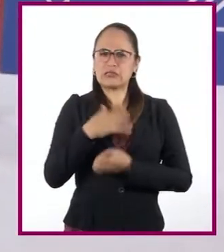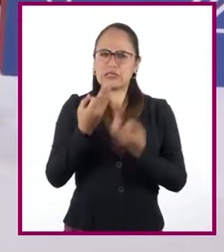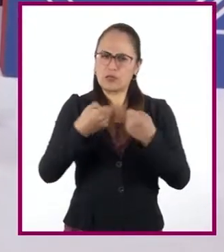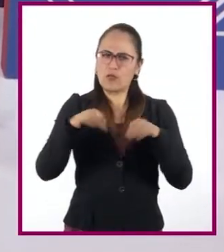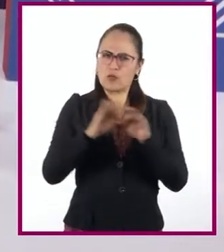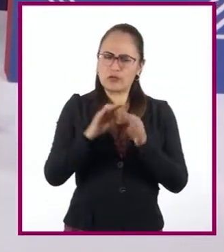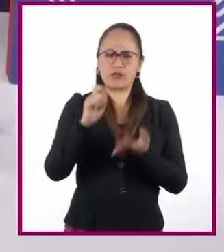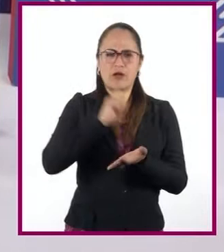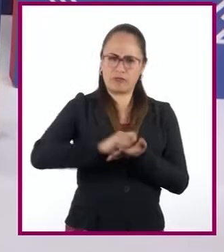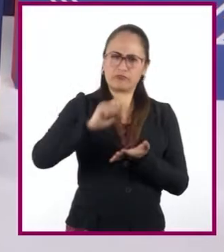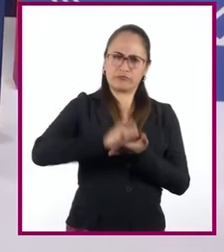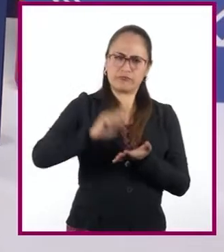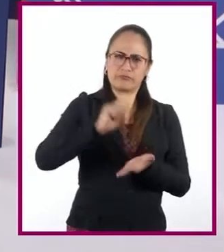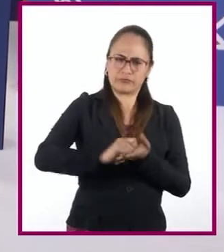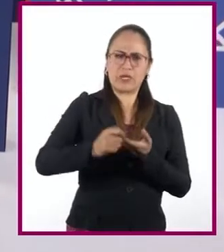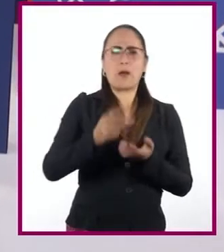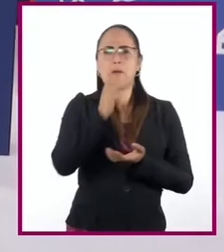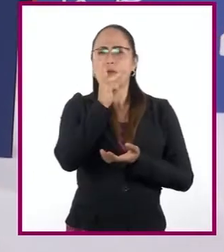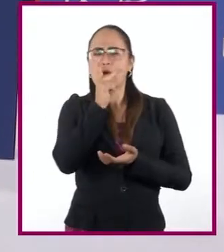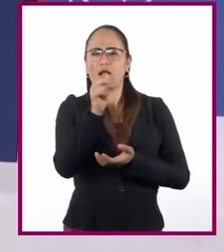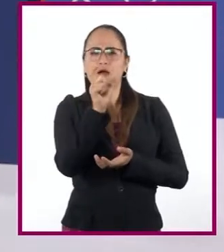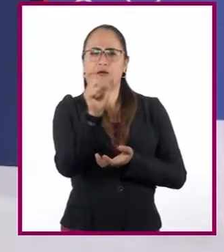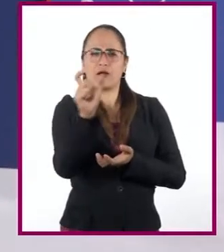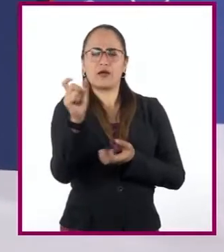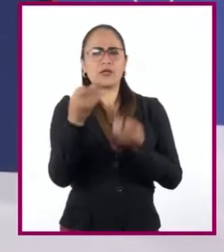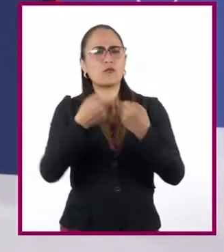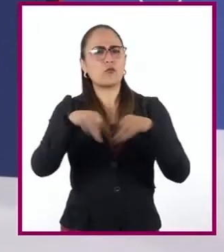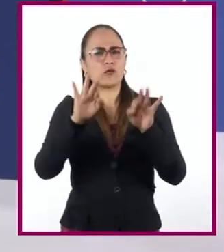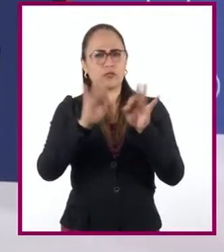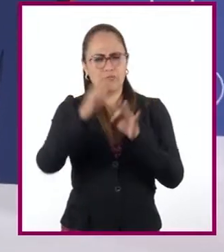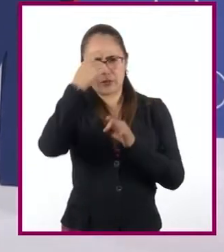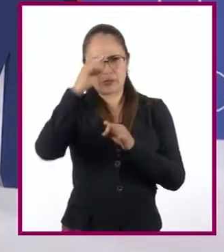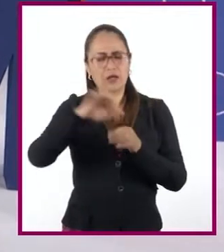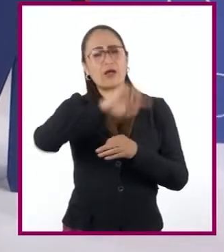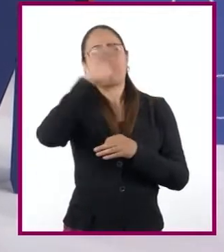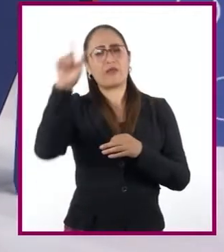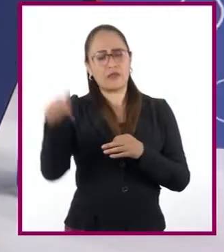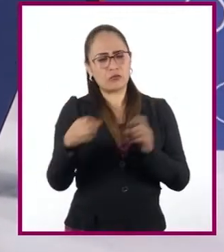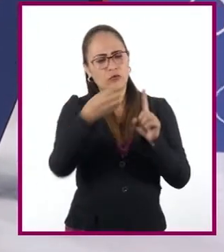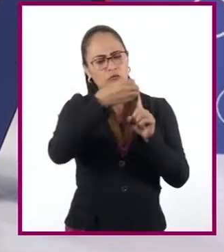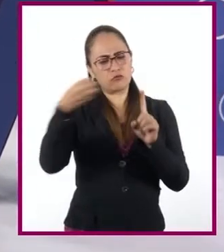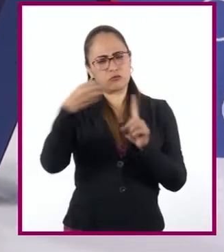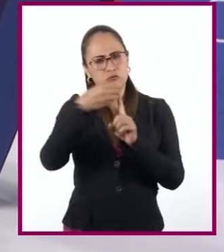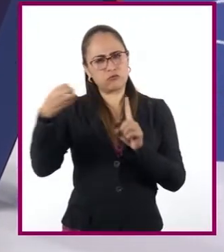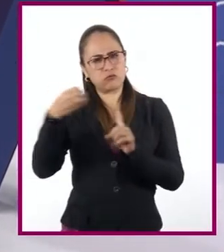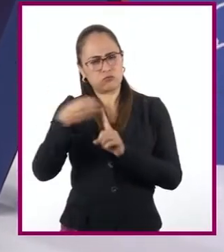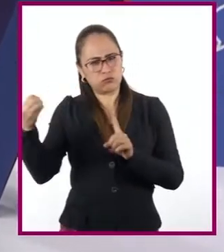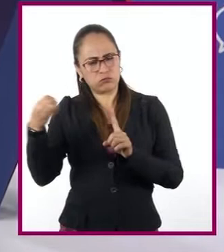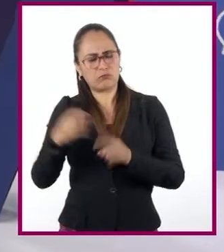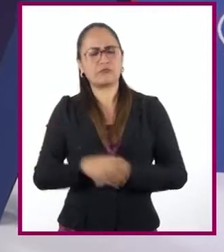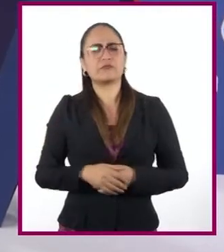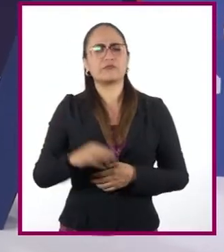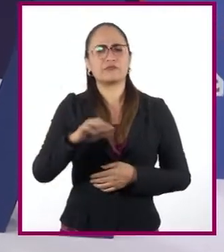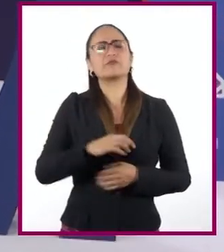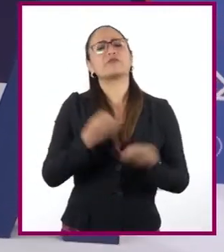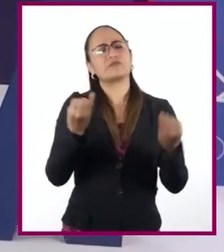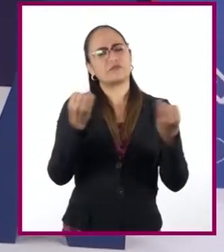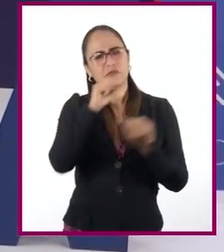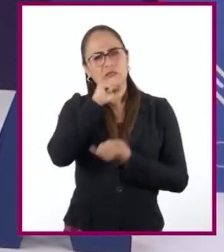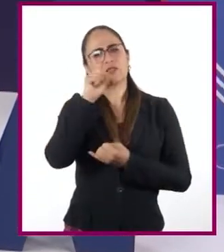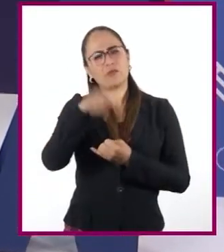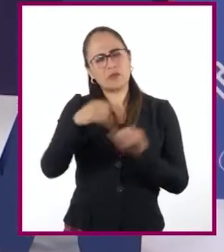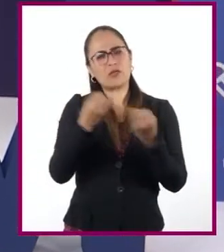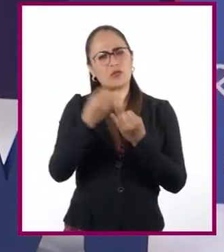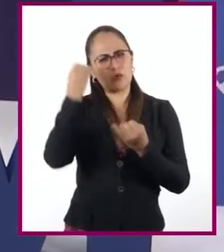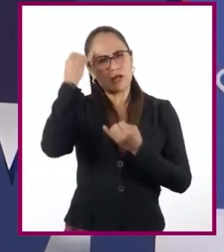importante. Escriban palabras clave con la finalidad de elaborar un organizador gráfico. También pueden hacer una lista de